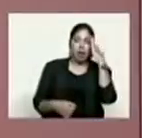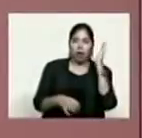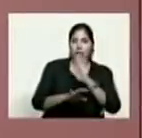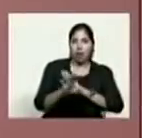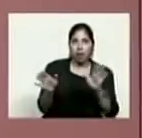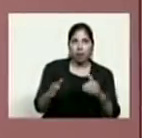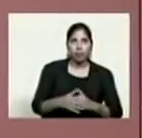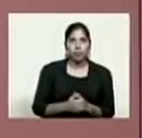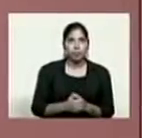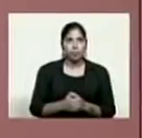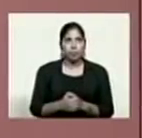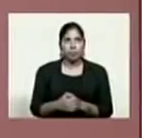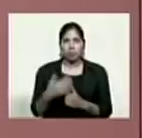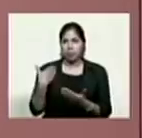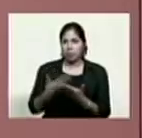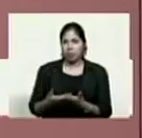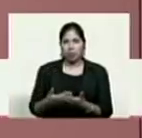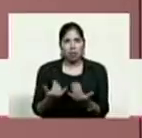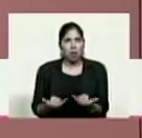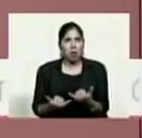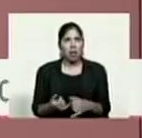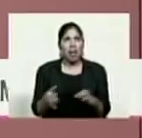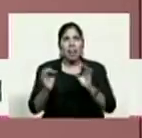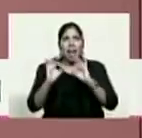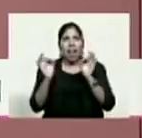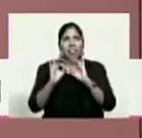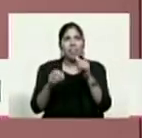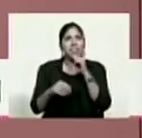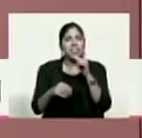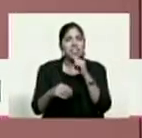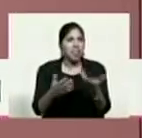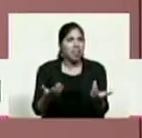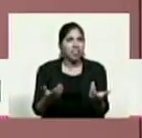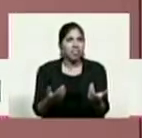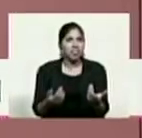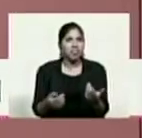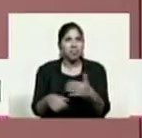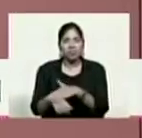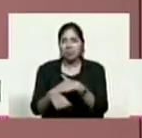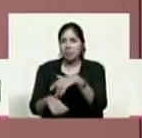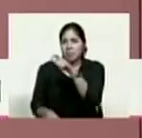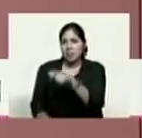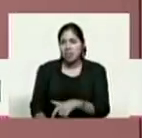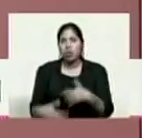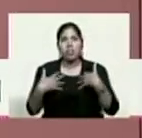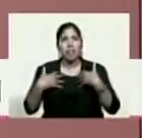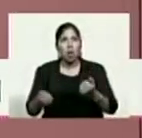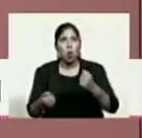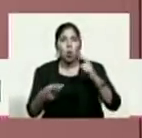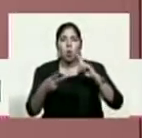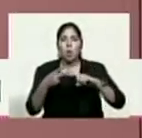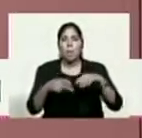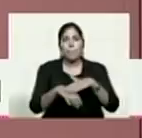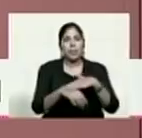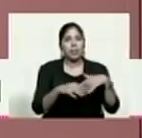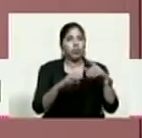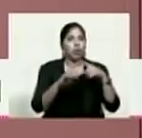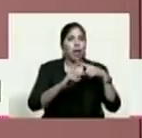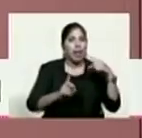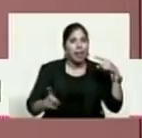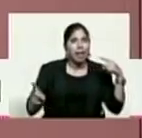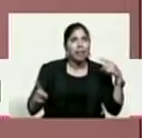Por cierto, a estas alturas usted no ha nombrado al ministro de Energía Eléctrica, tampoco al ministro de Salud, ni al ministro de